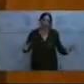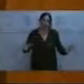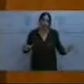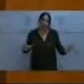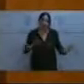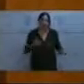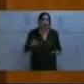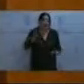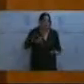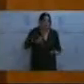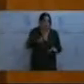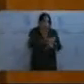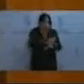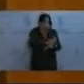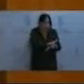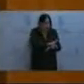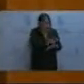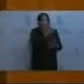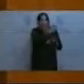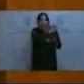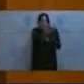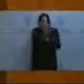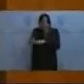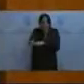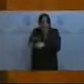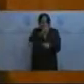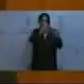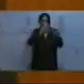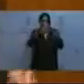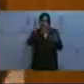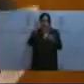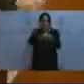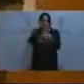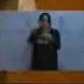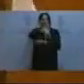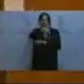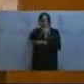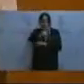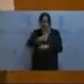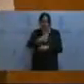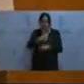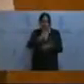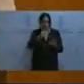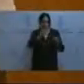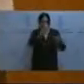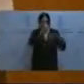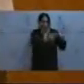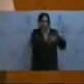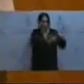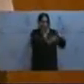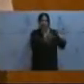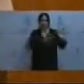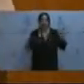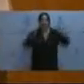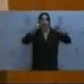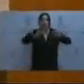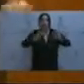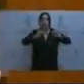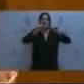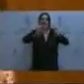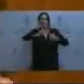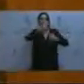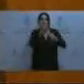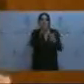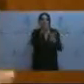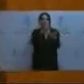dicho, remite a más de 1000 ganaderos la misiva. Está aquí, este es un ejemplo. Acuerdo de inicio de expediente de